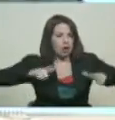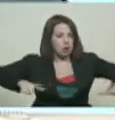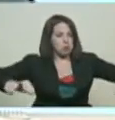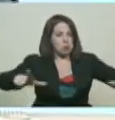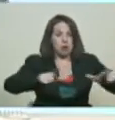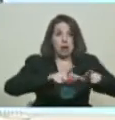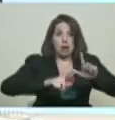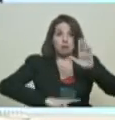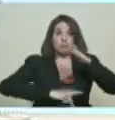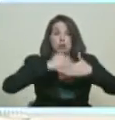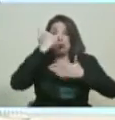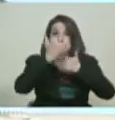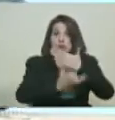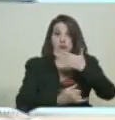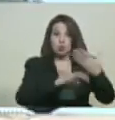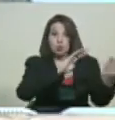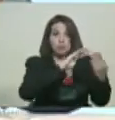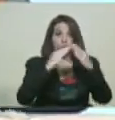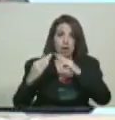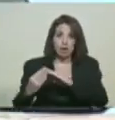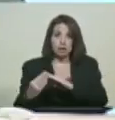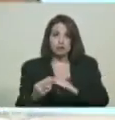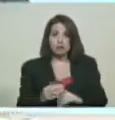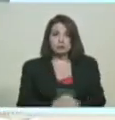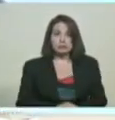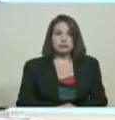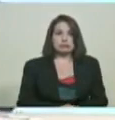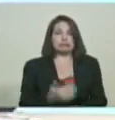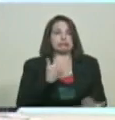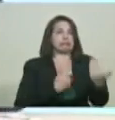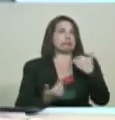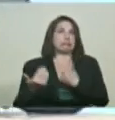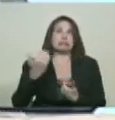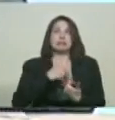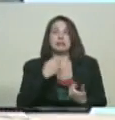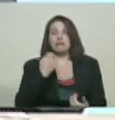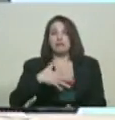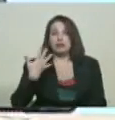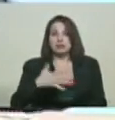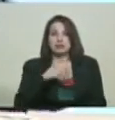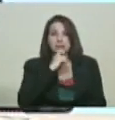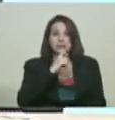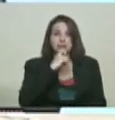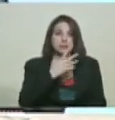y el proyecto común al que tanto nos ha costado y nos cuesta